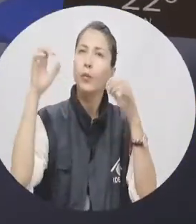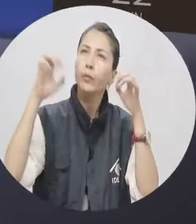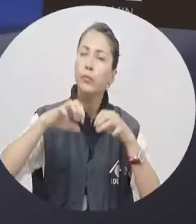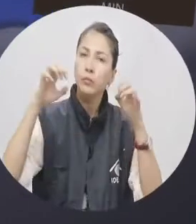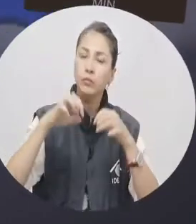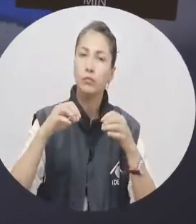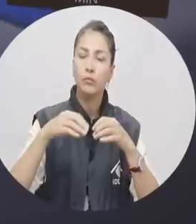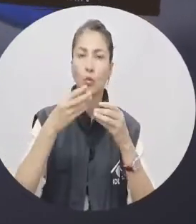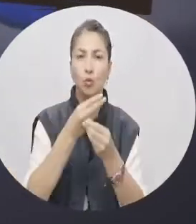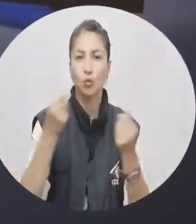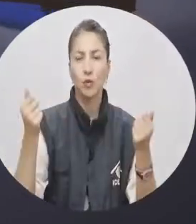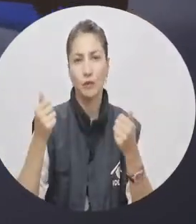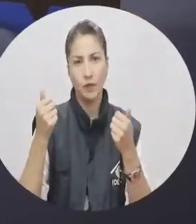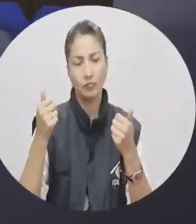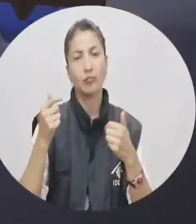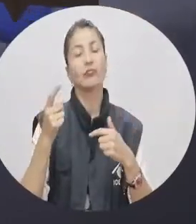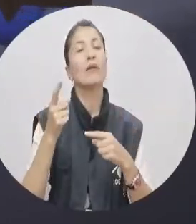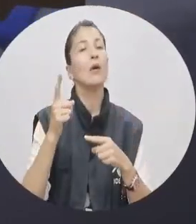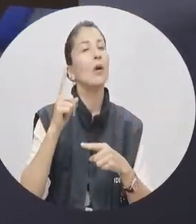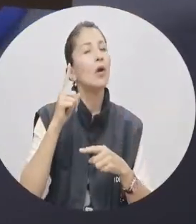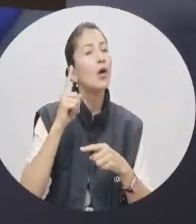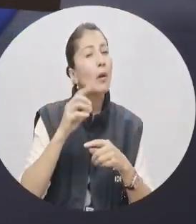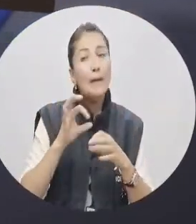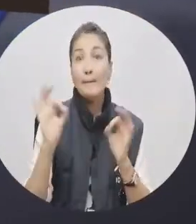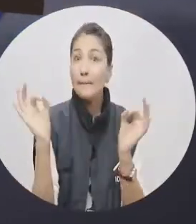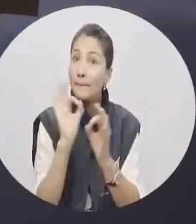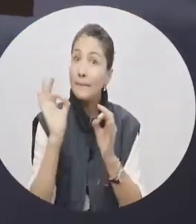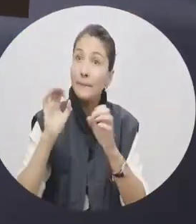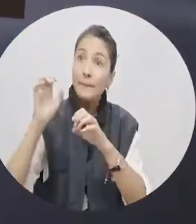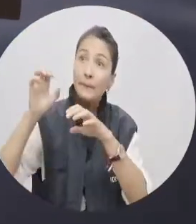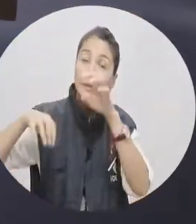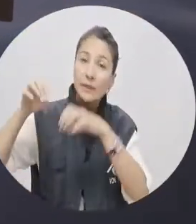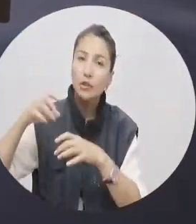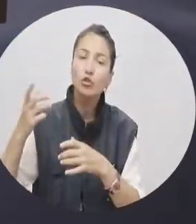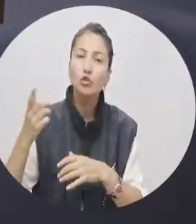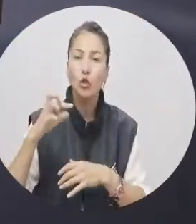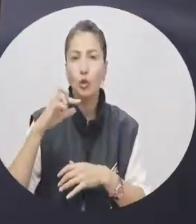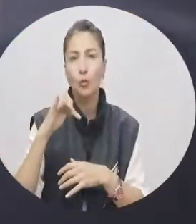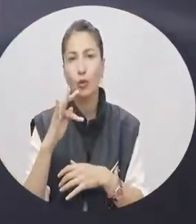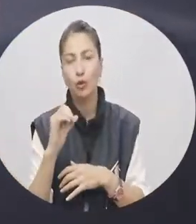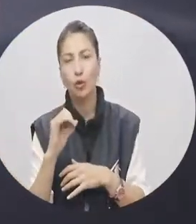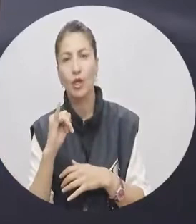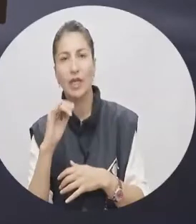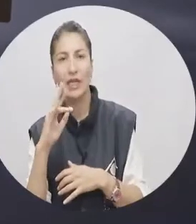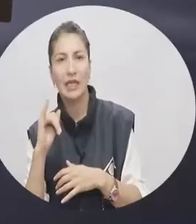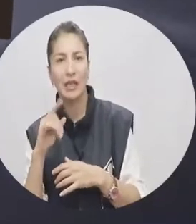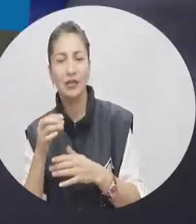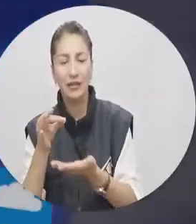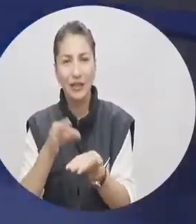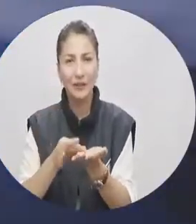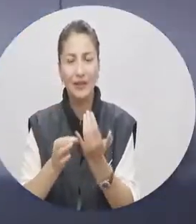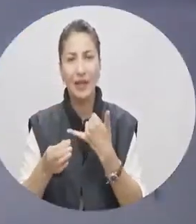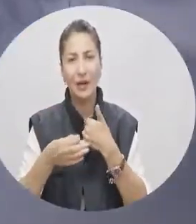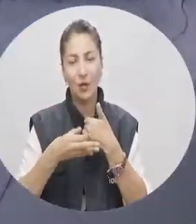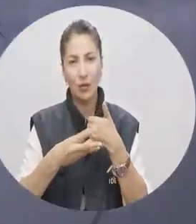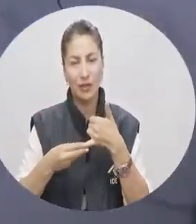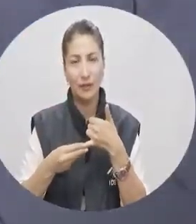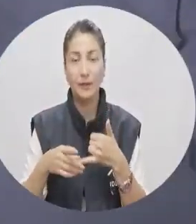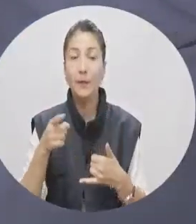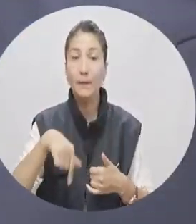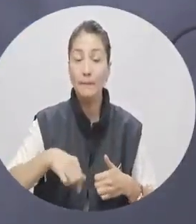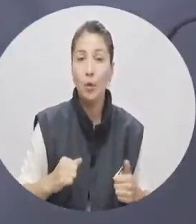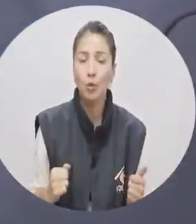lluvias suaves esta noche la única zona que aparece seca es la de puerto inírida capital de william en poquito el